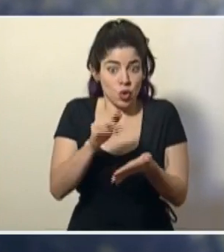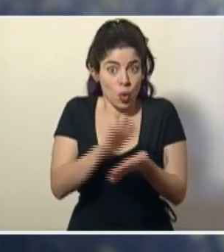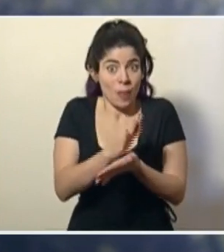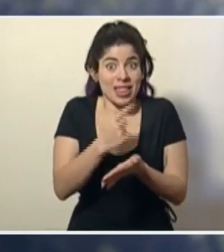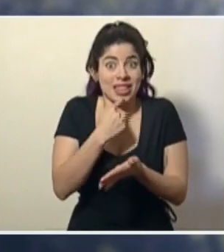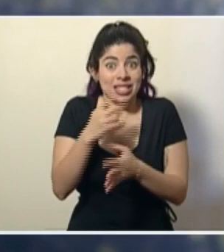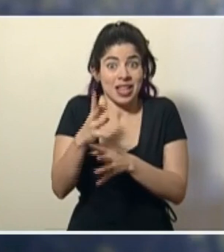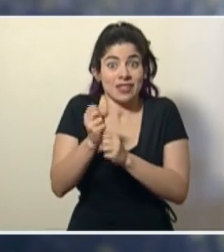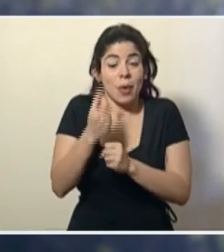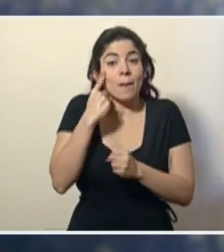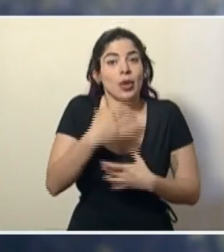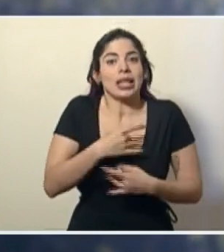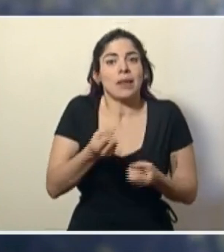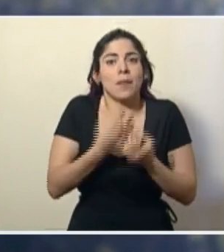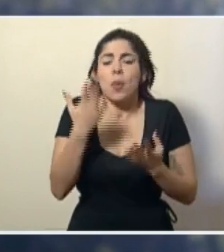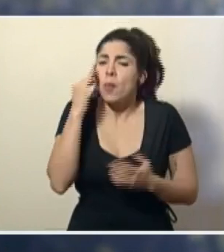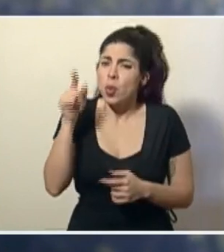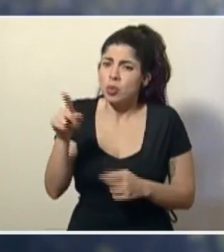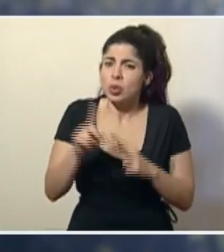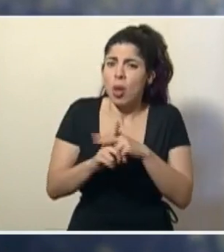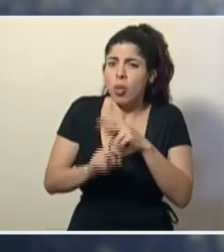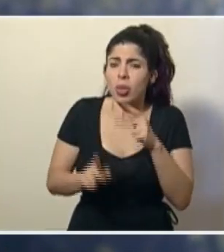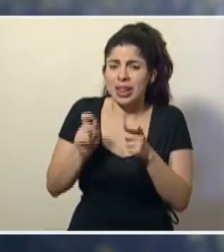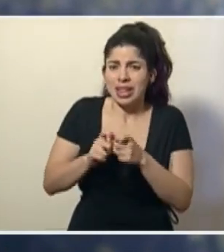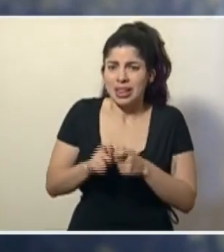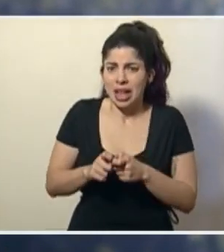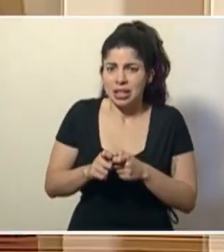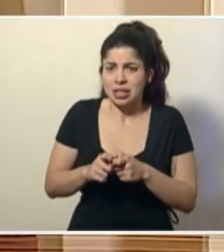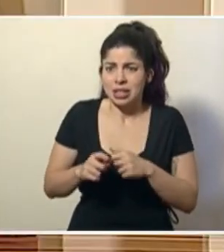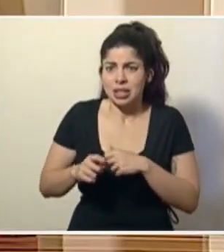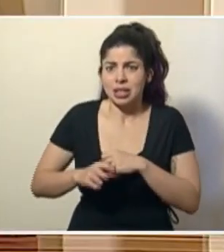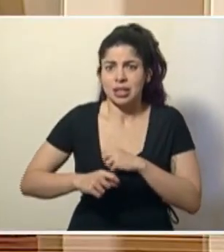indica que las recibieron por interés público? ¿Por qué usted omitió ese detalle?